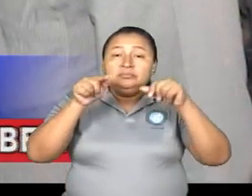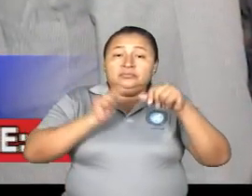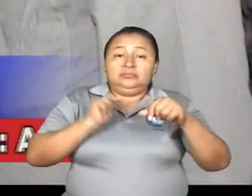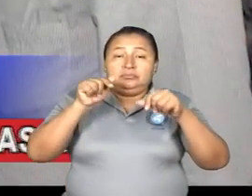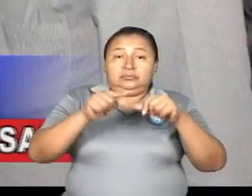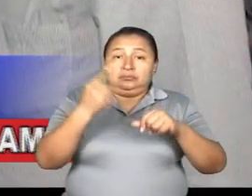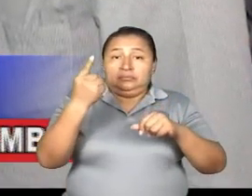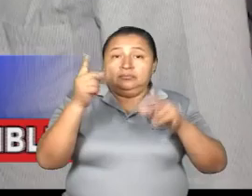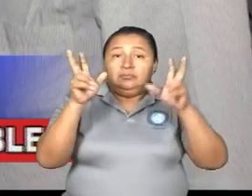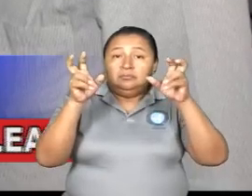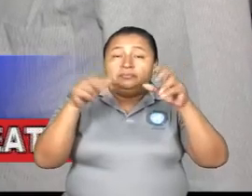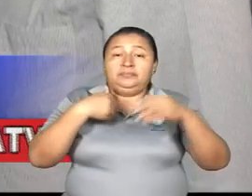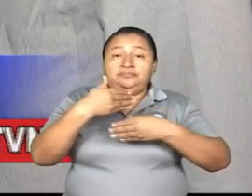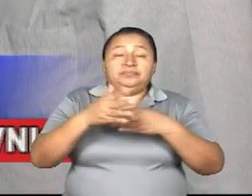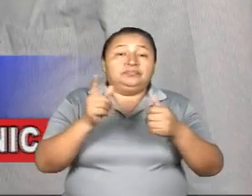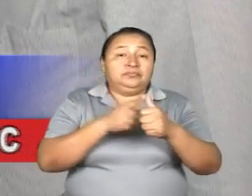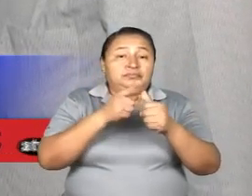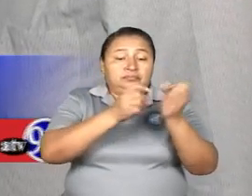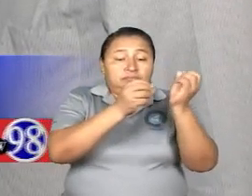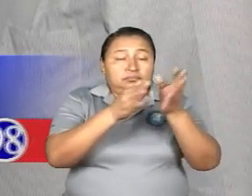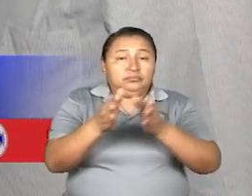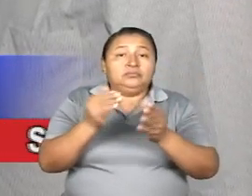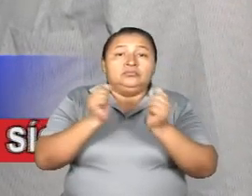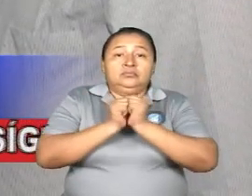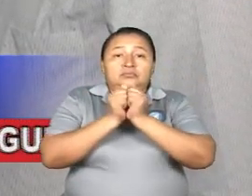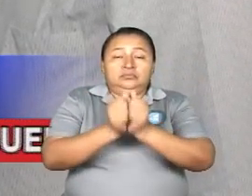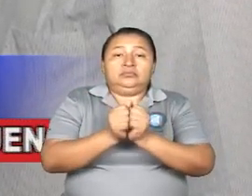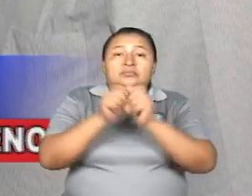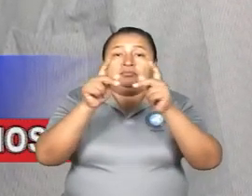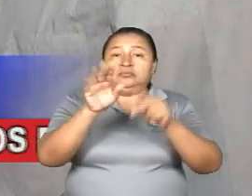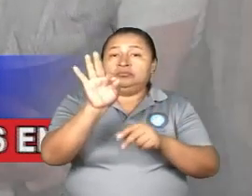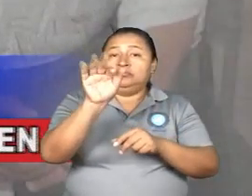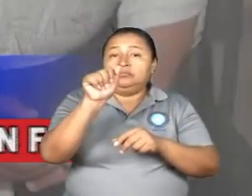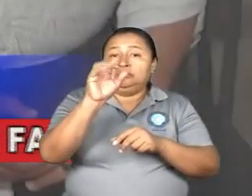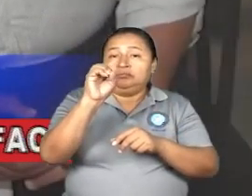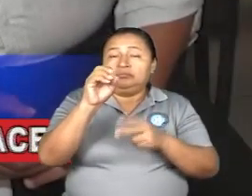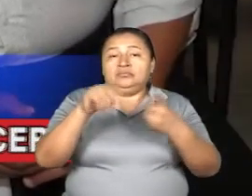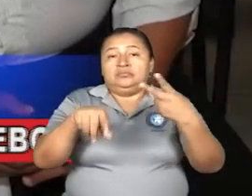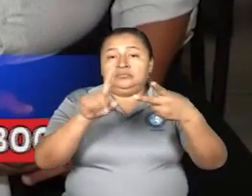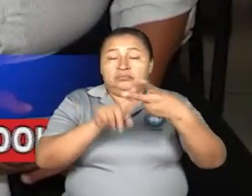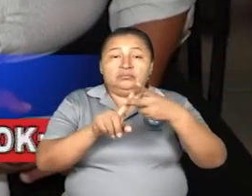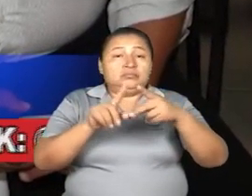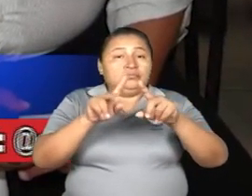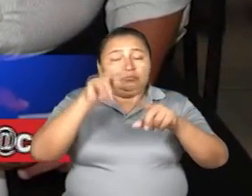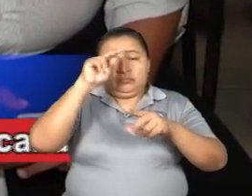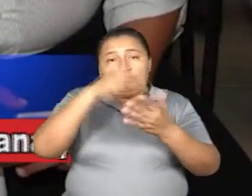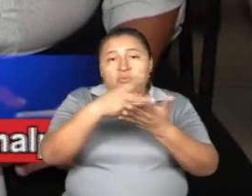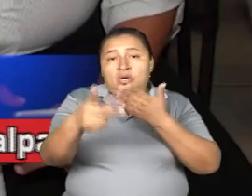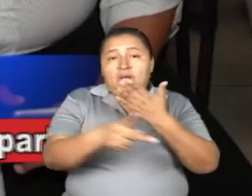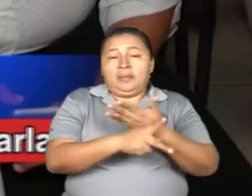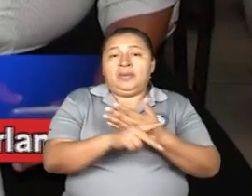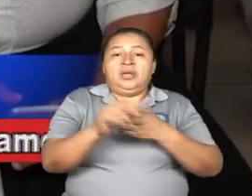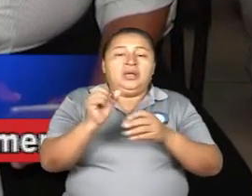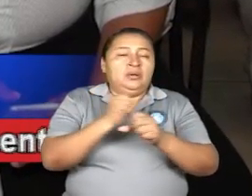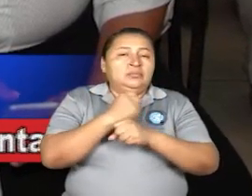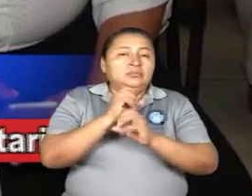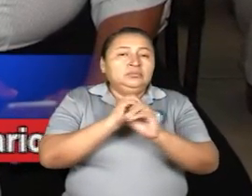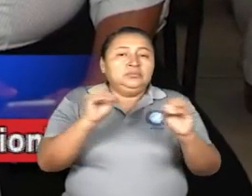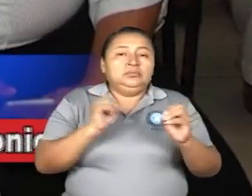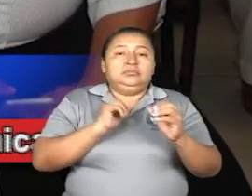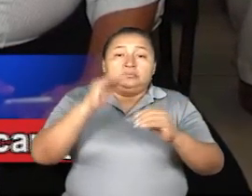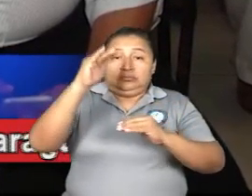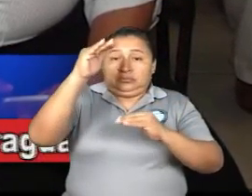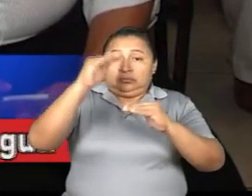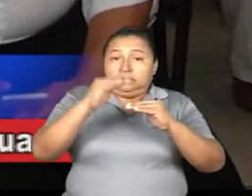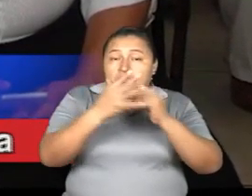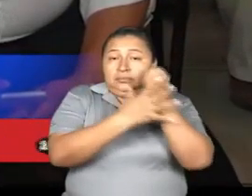uno de los temas de primer orden y con el acompañamiento de la FAO, más los programas de gobierno como Hambre Cero, se ha logrado reducir